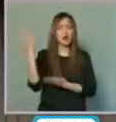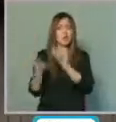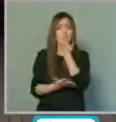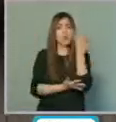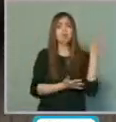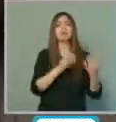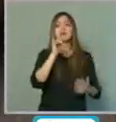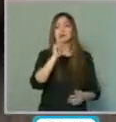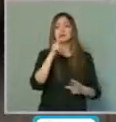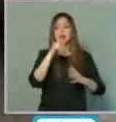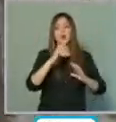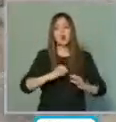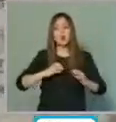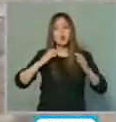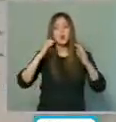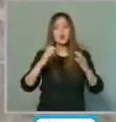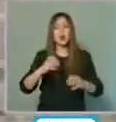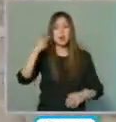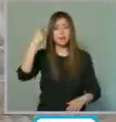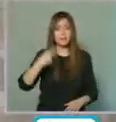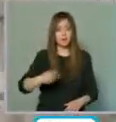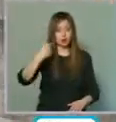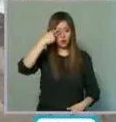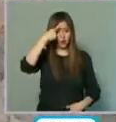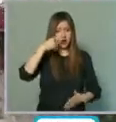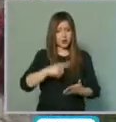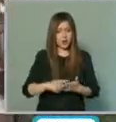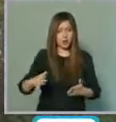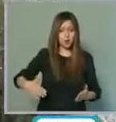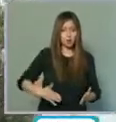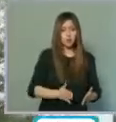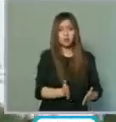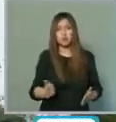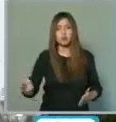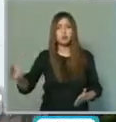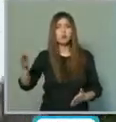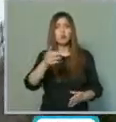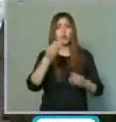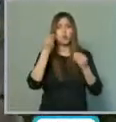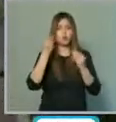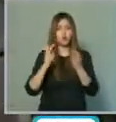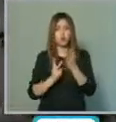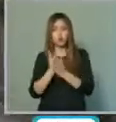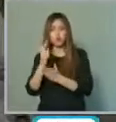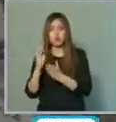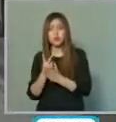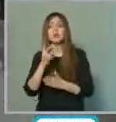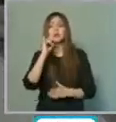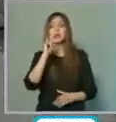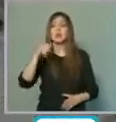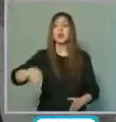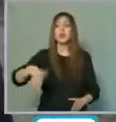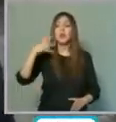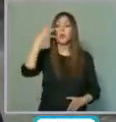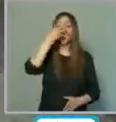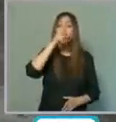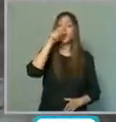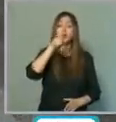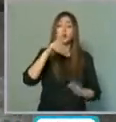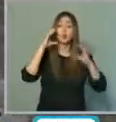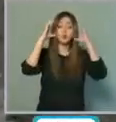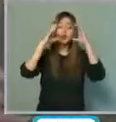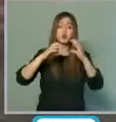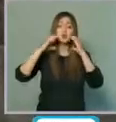bien cuidados. Como que se da mucho la vegetación por acá, ¿no? Sí, es muy bonito, si lo cuidan es muy